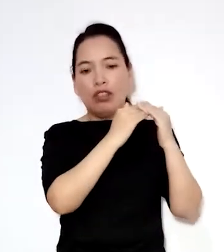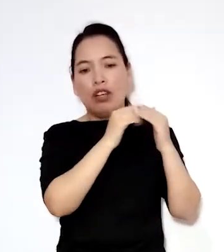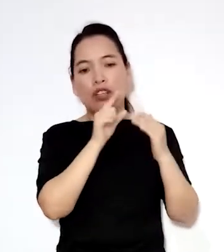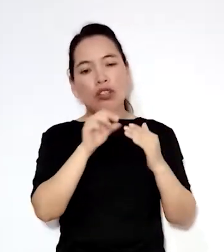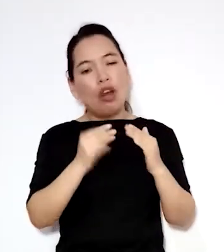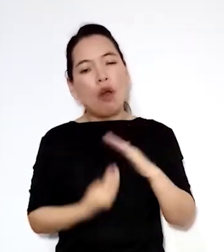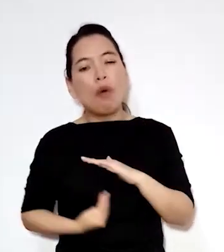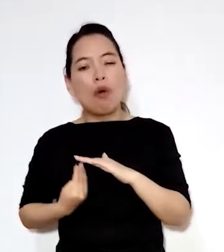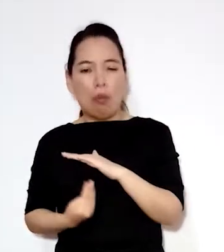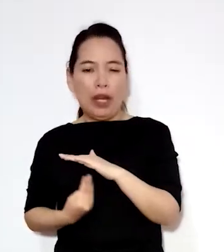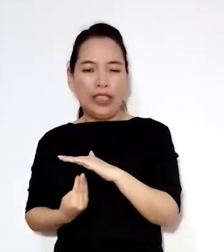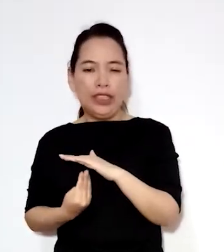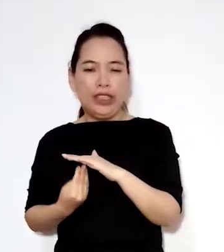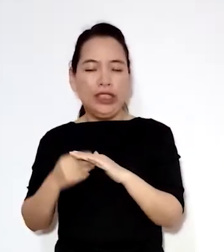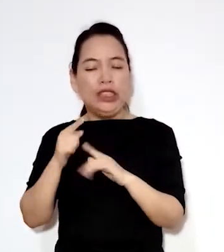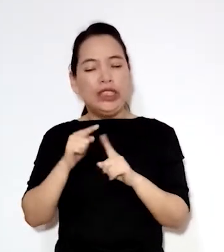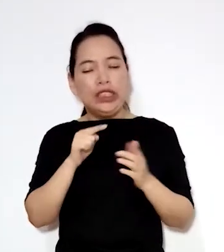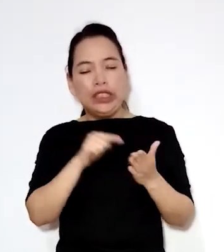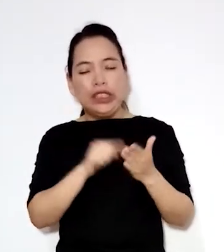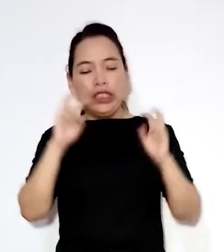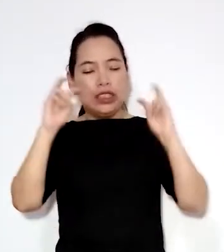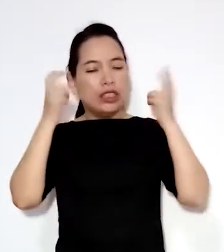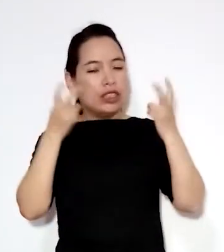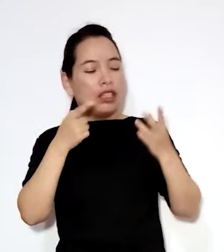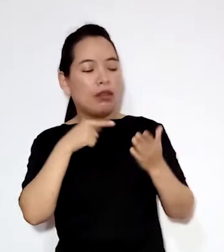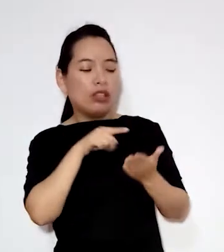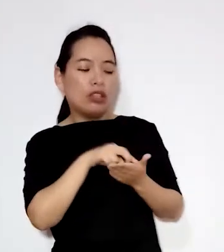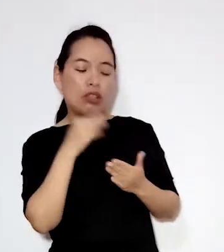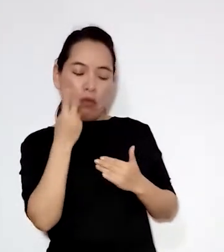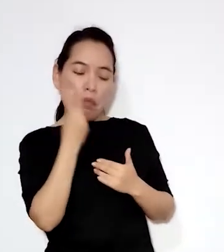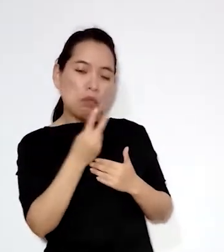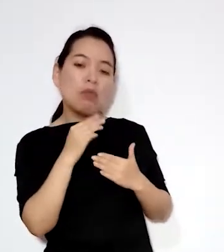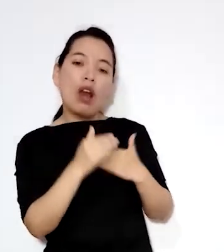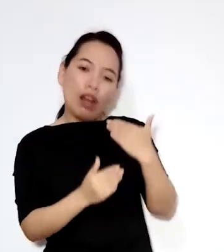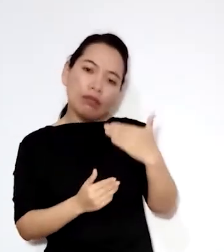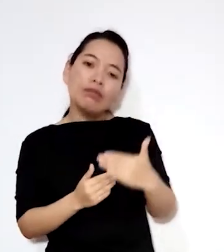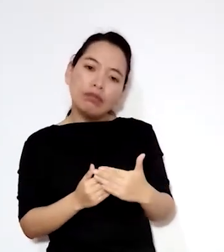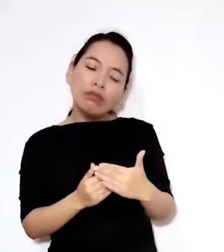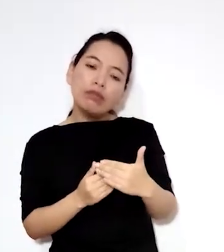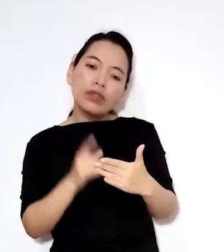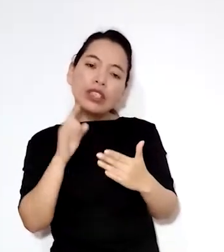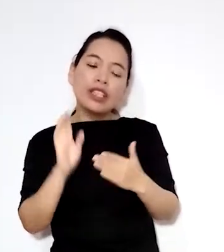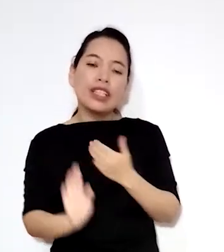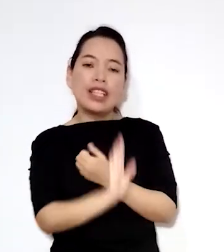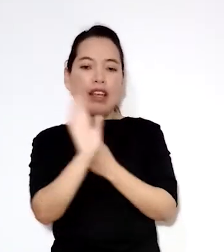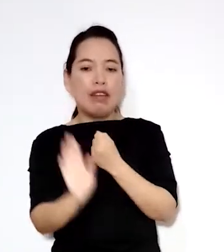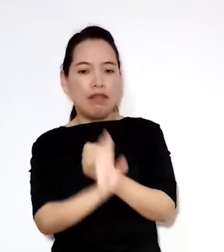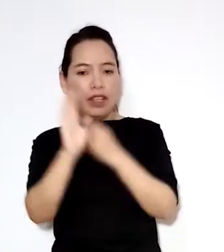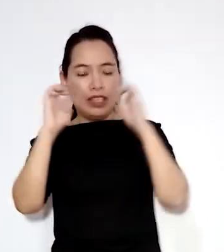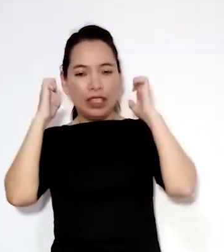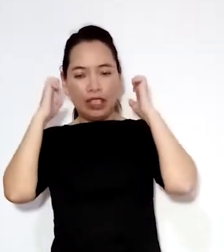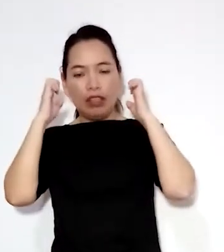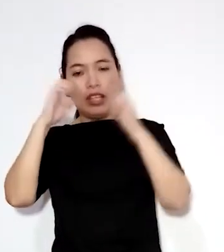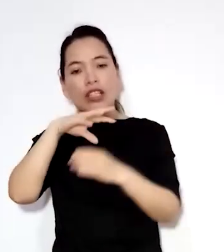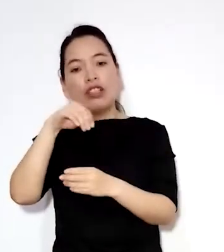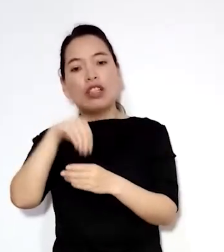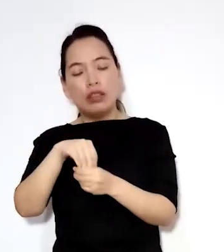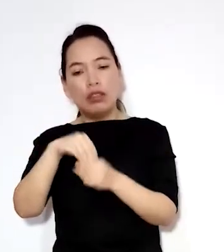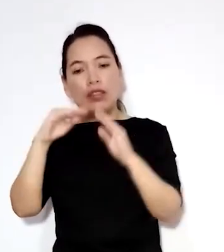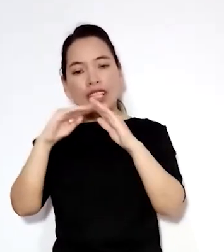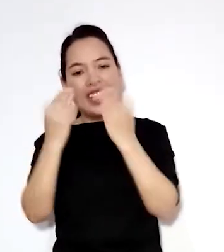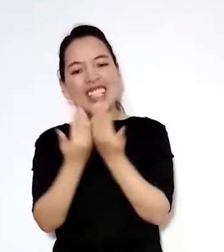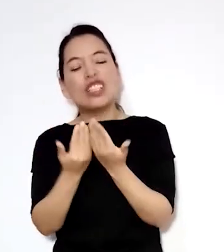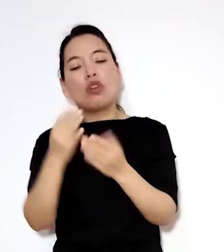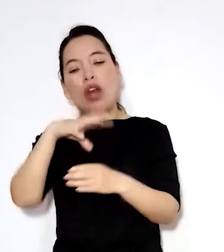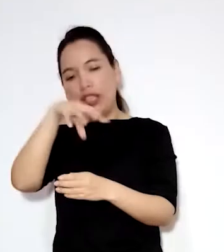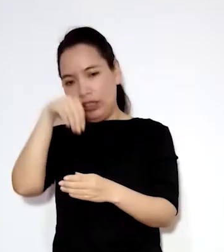como un principio. En ese sentido, se observa un avance de la defensa de la educación inclusiva y de la escuela